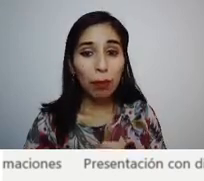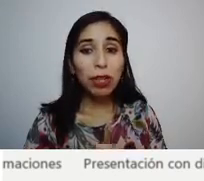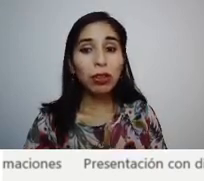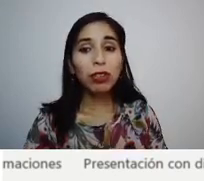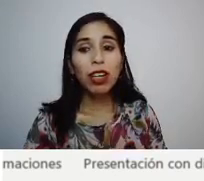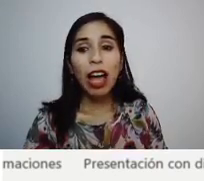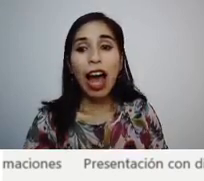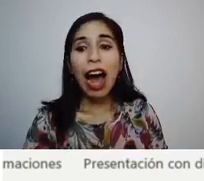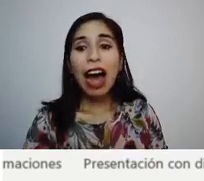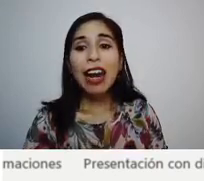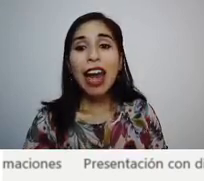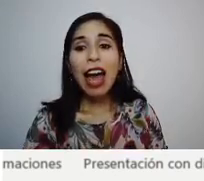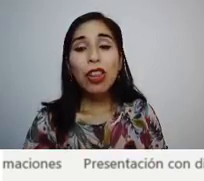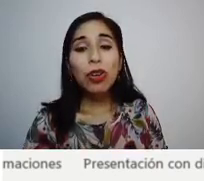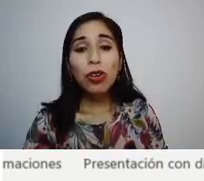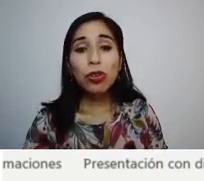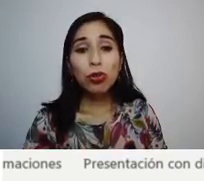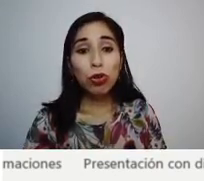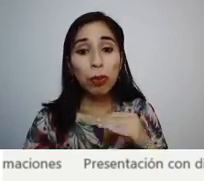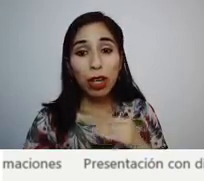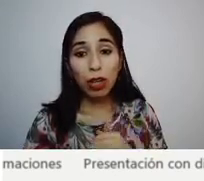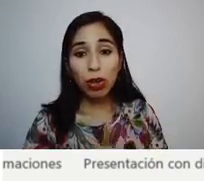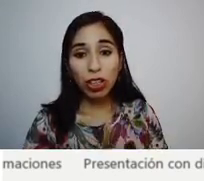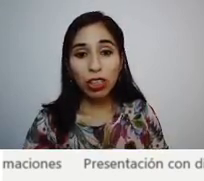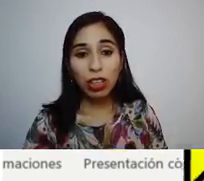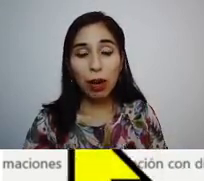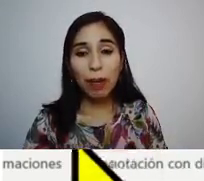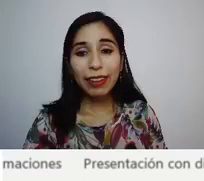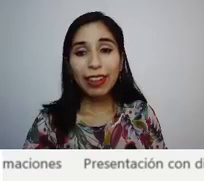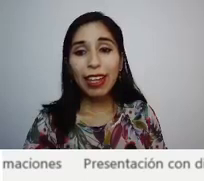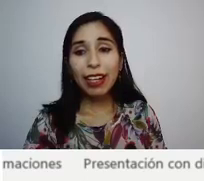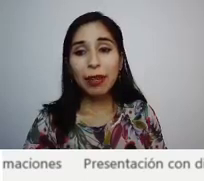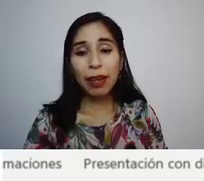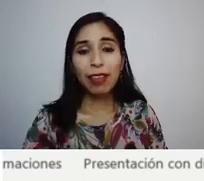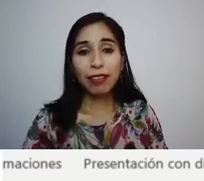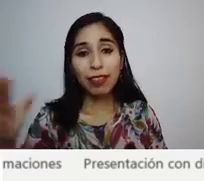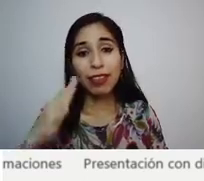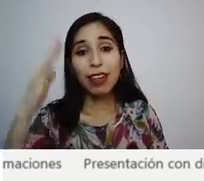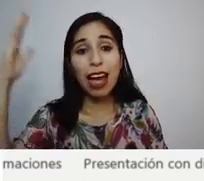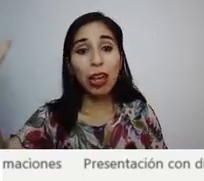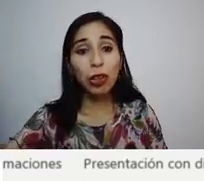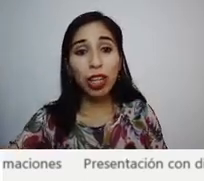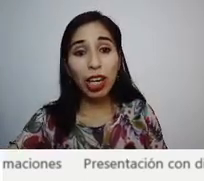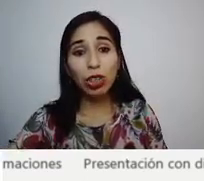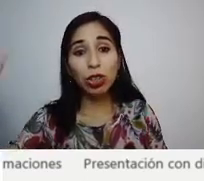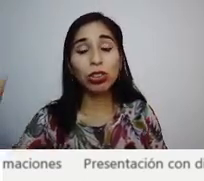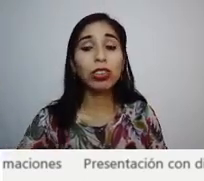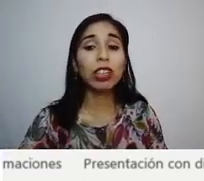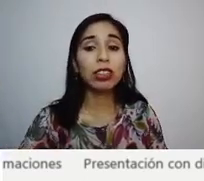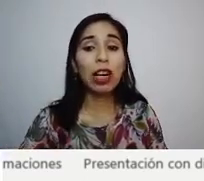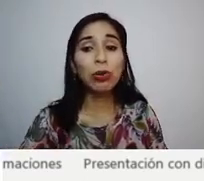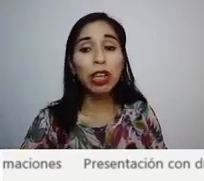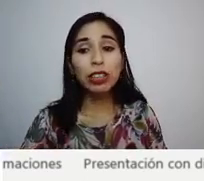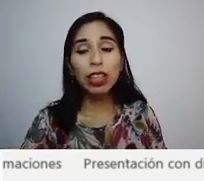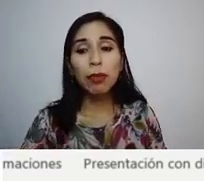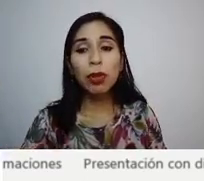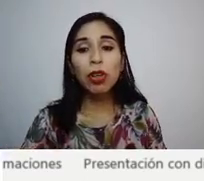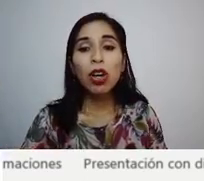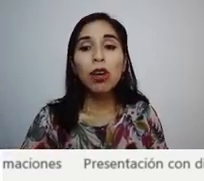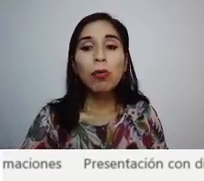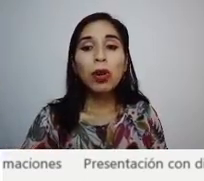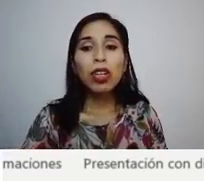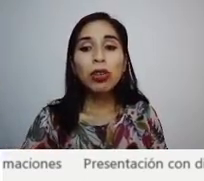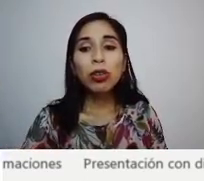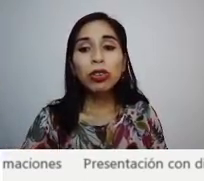repito al lado superior es decir la parte de arriba el lado derecho que hasta un extremo